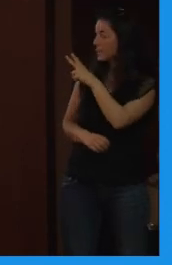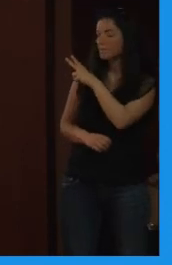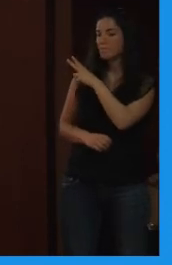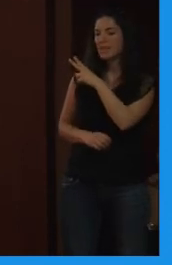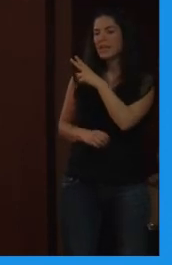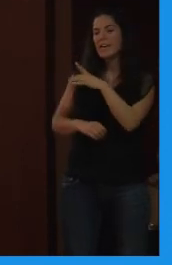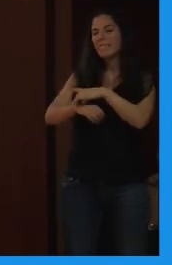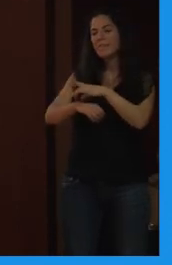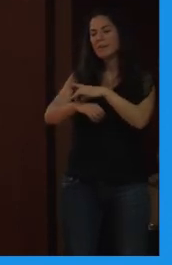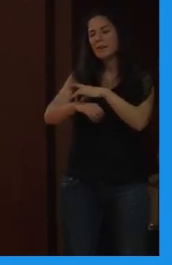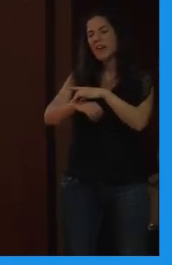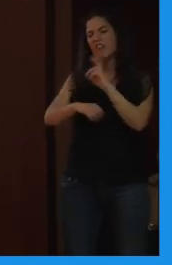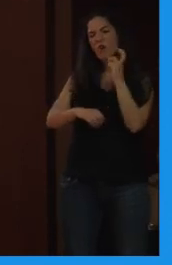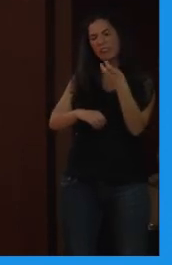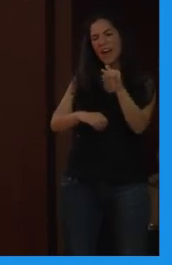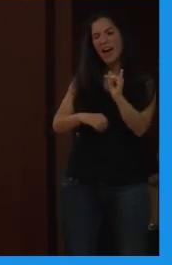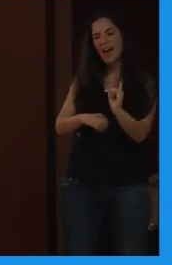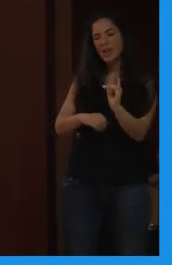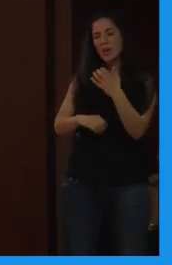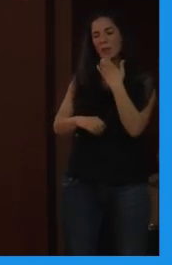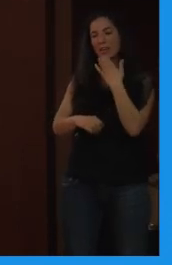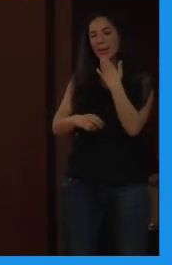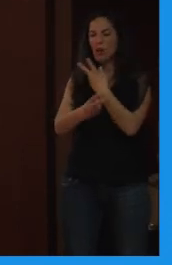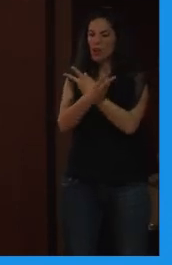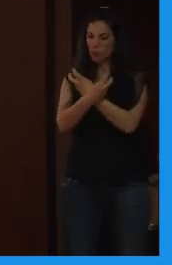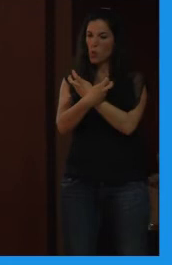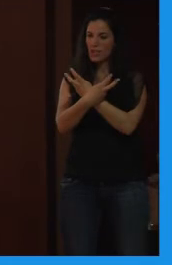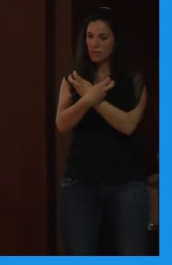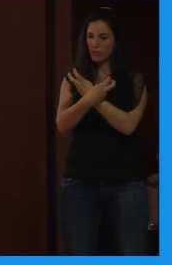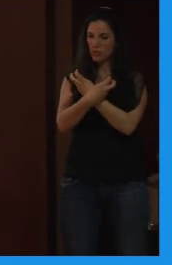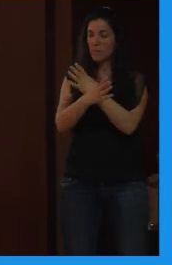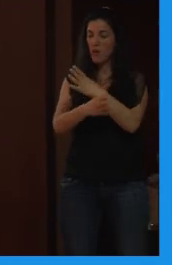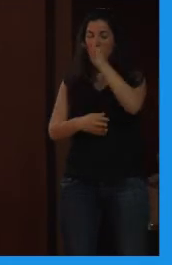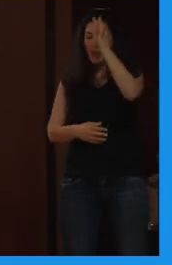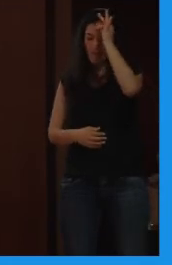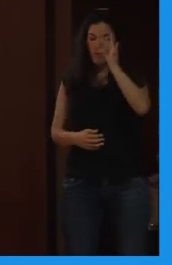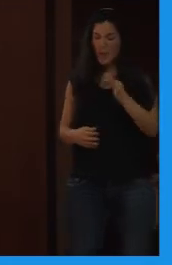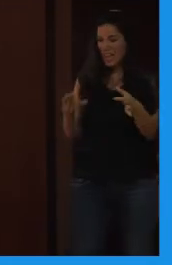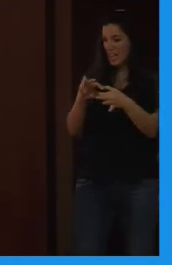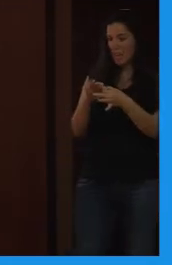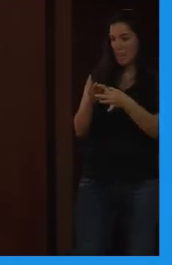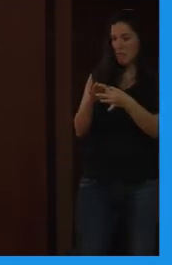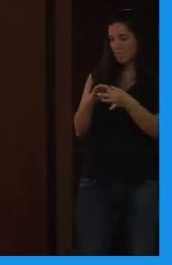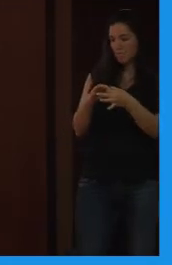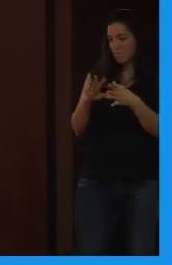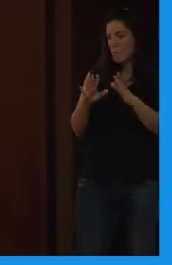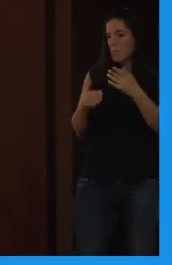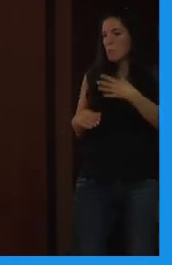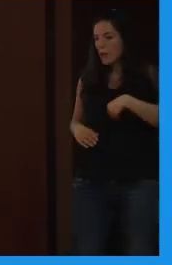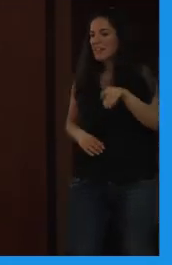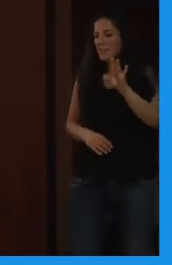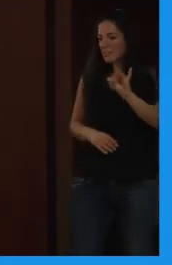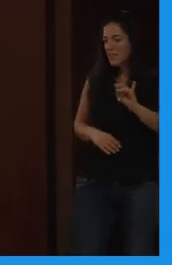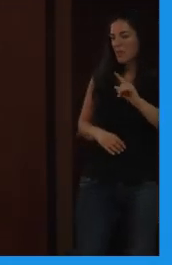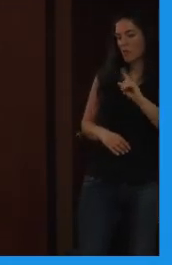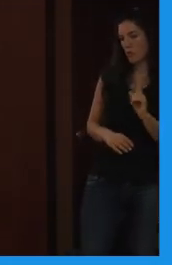podrían tener alguna enfermedad, digamos, reumatológica que no tenga que ver con fibromialgia, pero sí otras enfermedades que